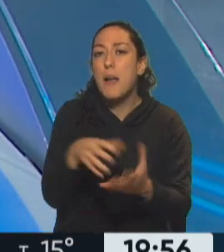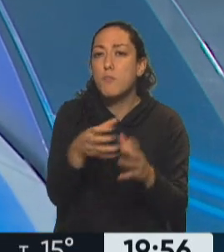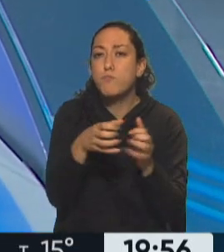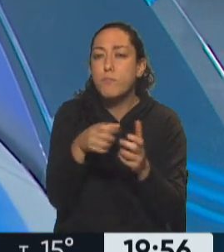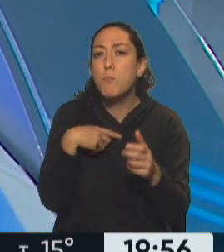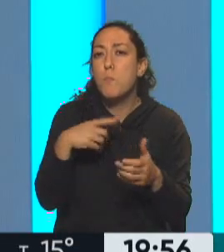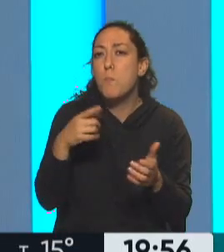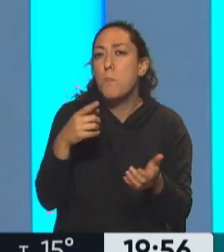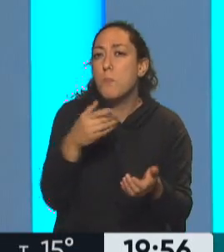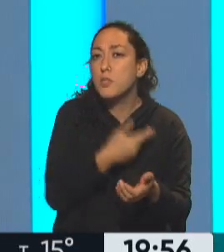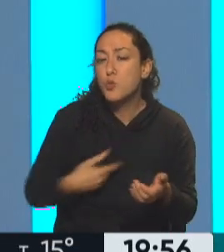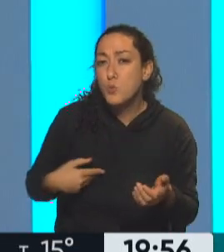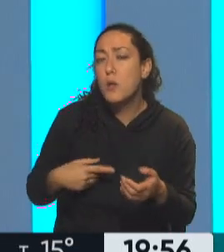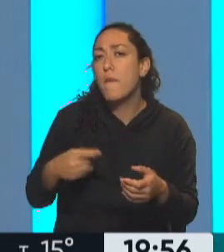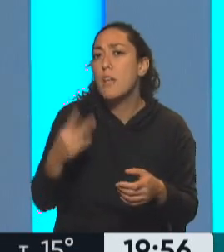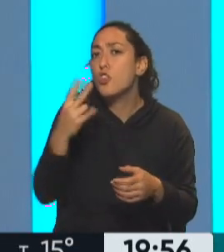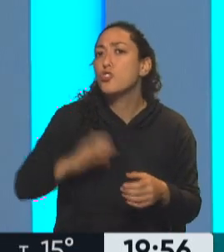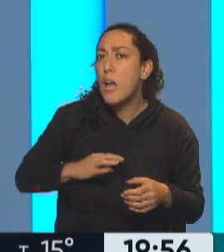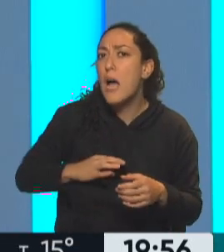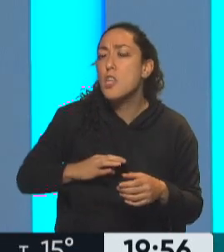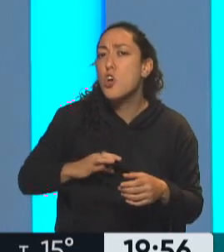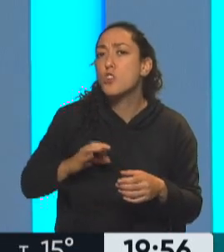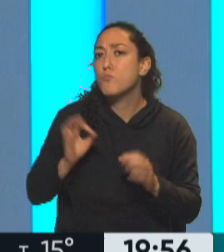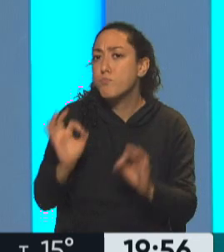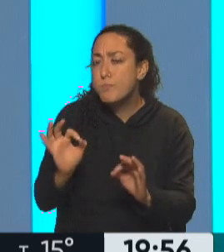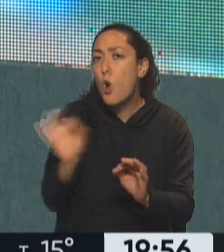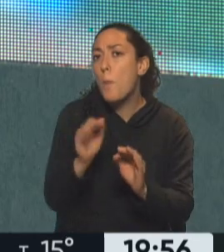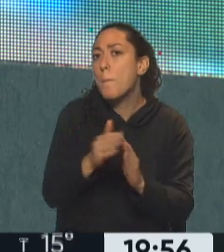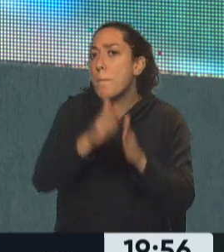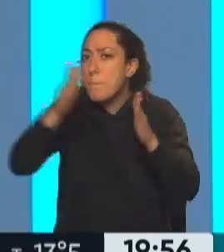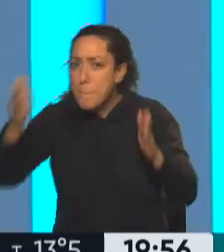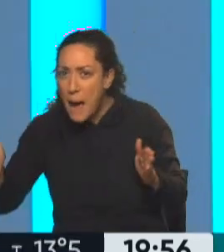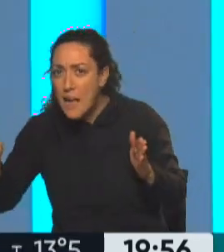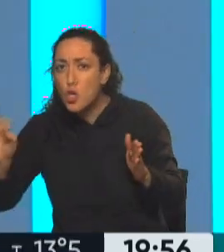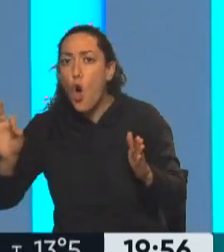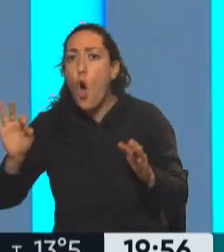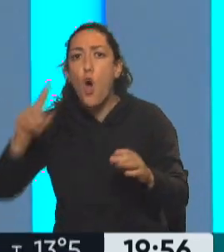confirma los 2 años, si le agrava la pena o directamente lo sobresee. ¿Y el tipo está en la casa? El tipo está en la casa.